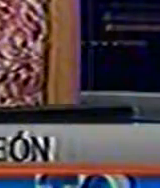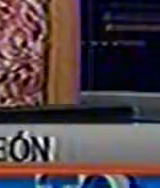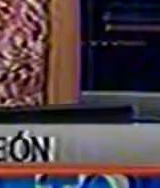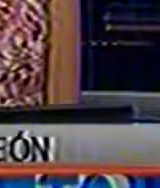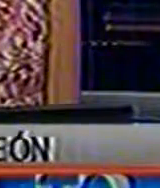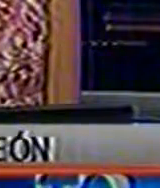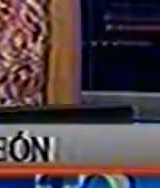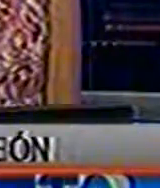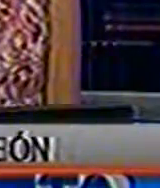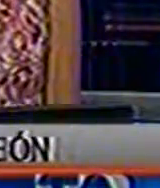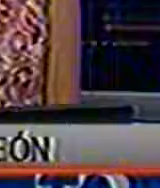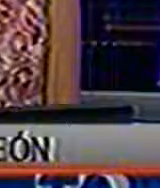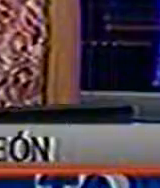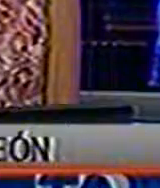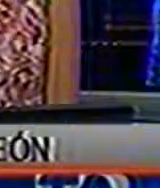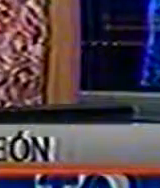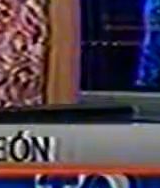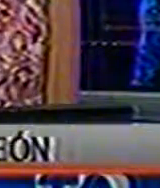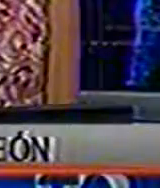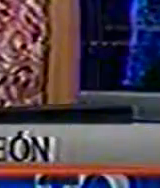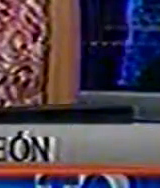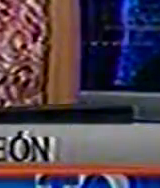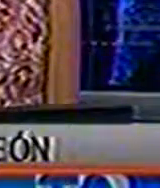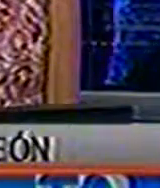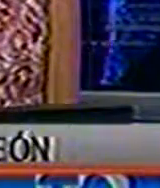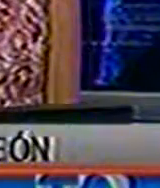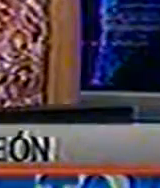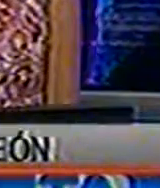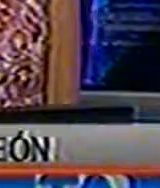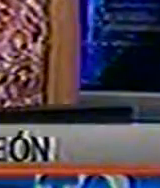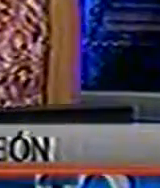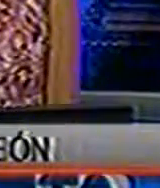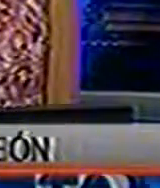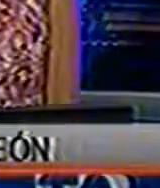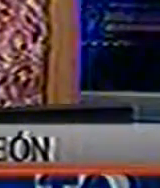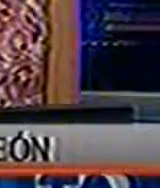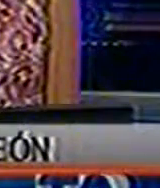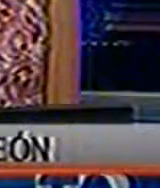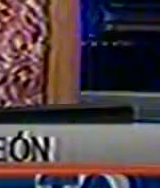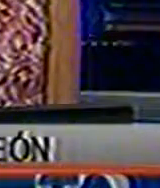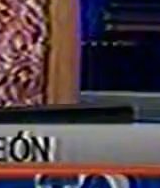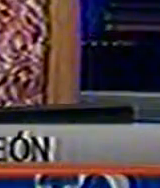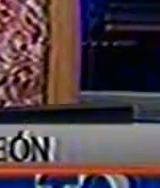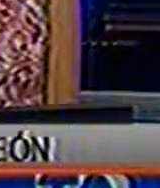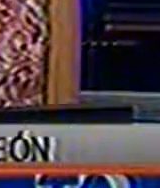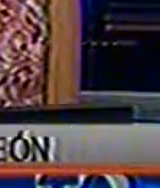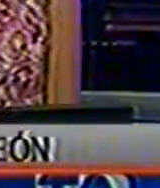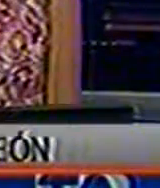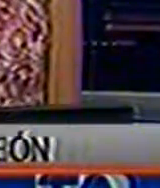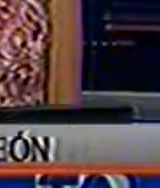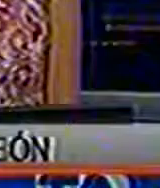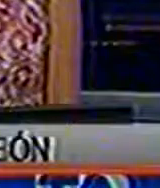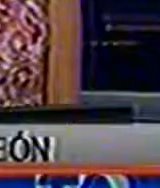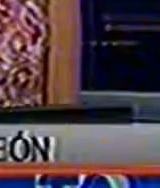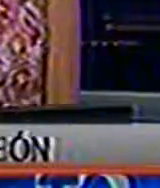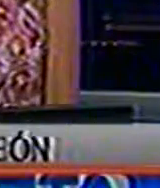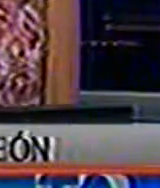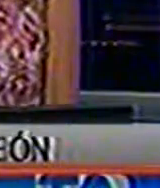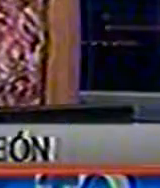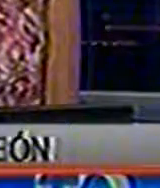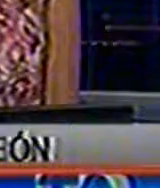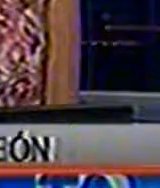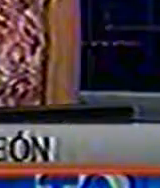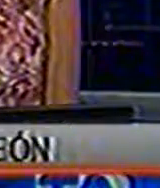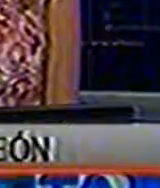la presencia de ese país y si la firma de bolivia ni república dominicana en el acta final ahora diana qué tal vídeo